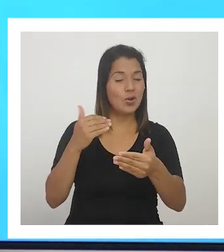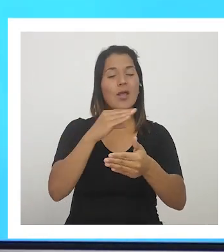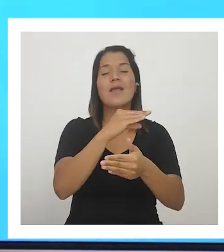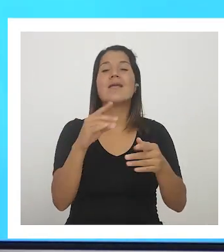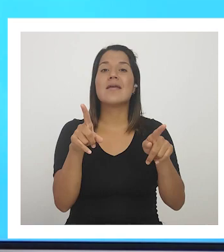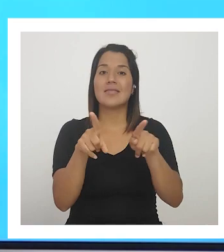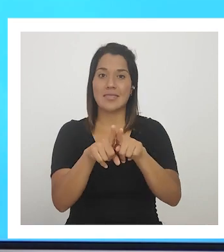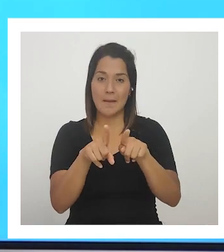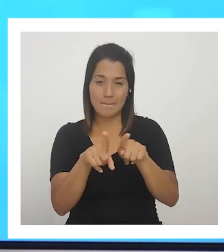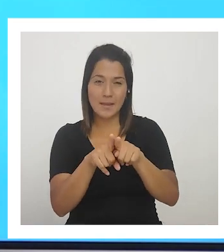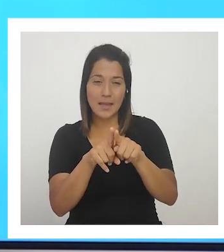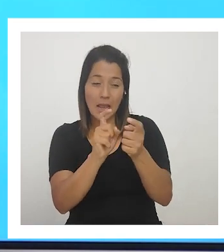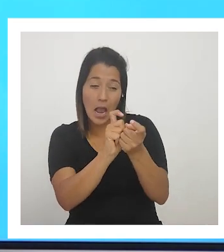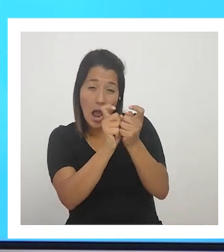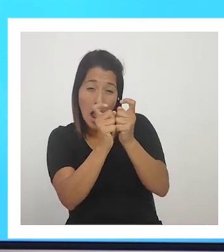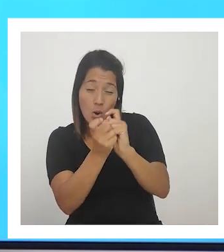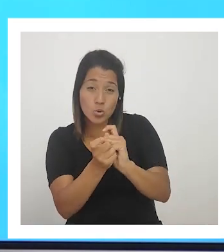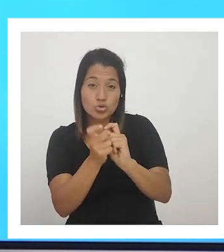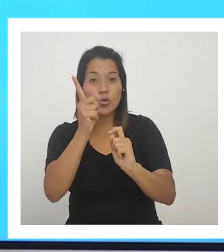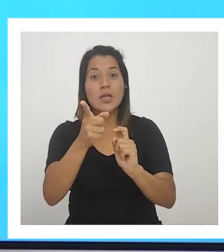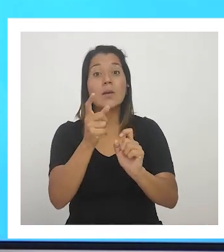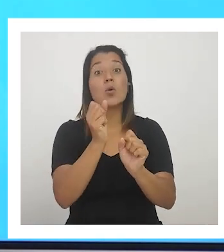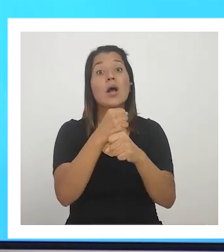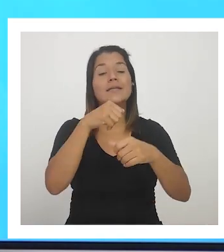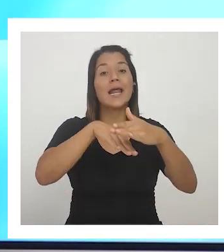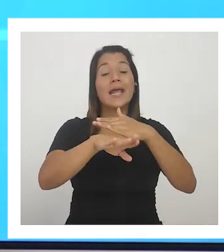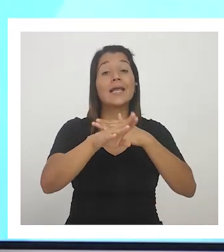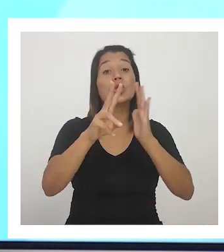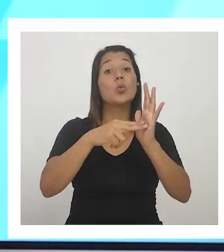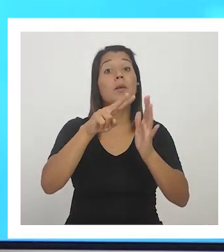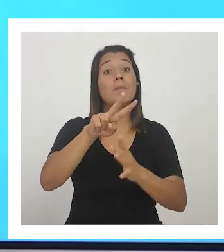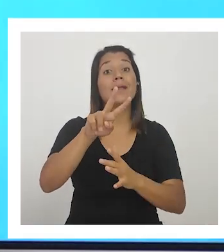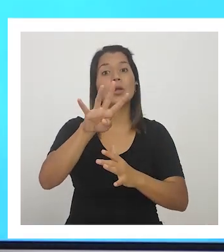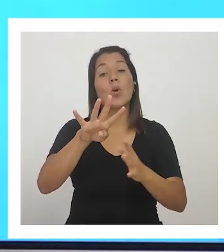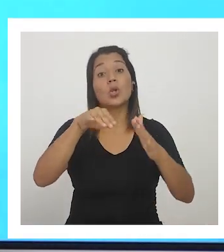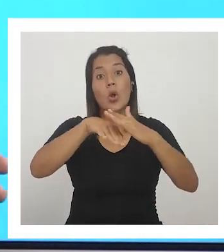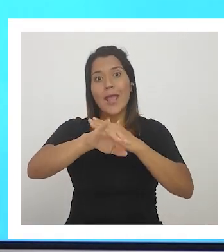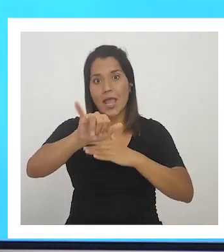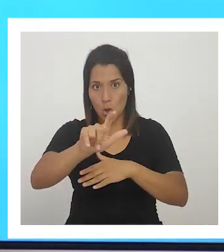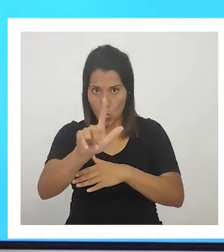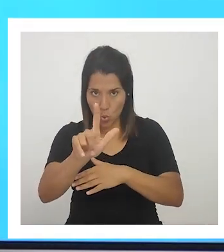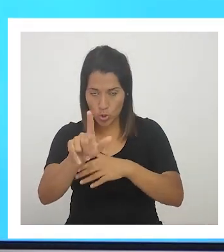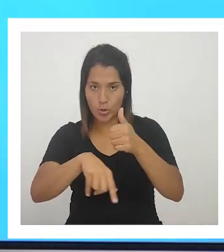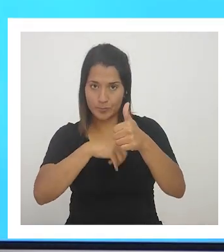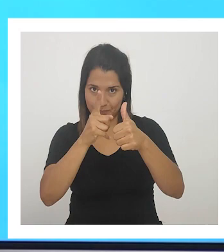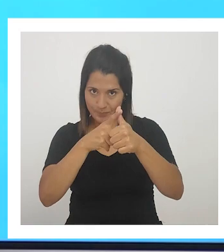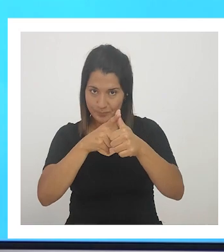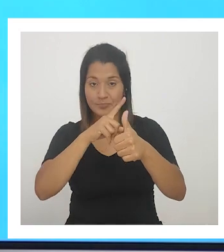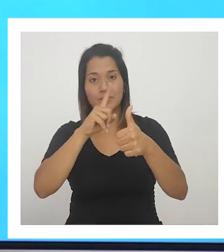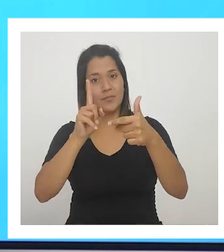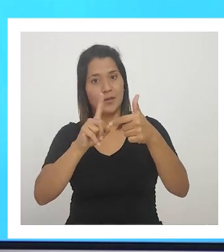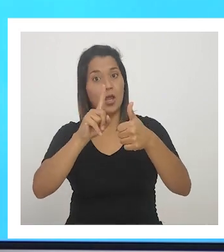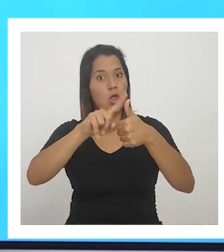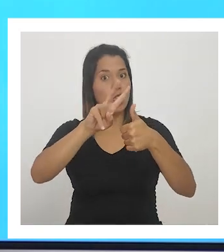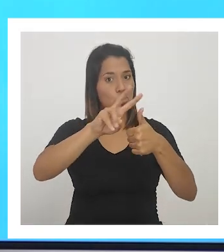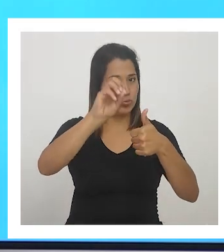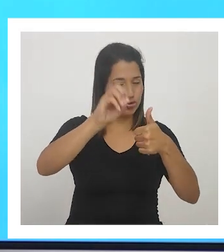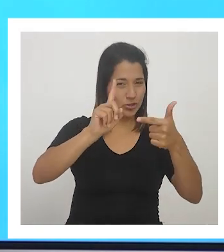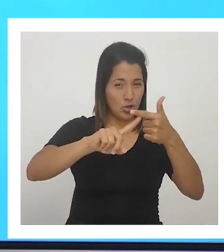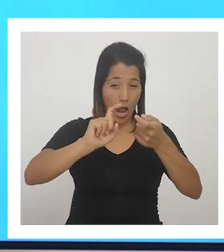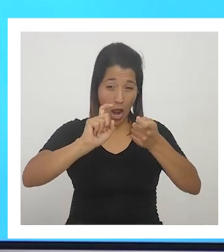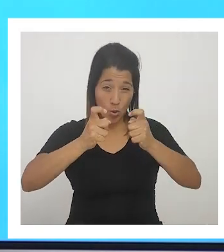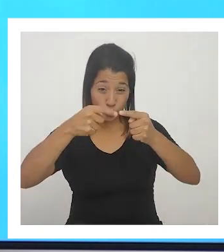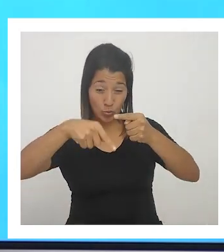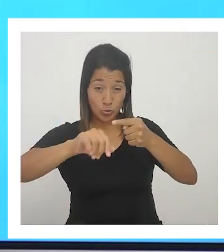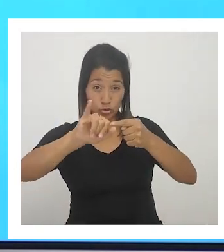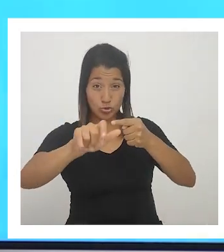del ajuste que hay que hacer en el 2024 en julio, más llegamos a un buen acuerdo también con relación al tema de los criterios,